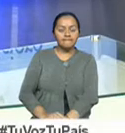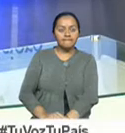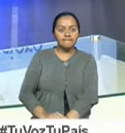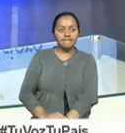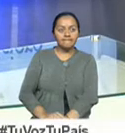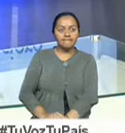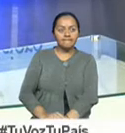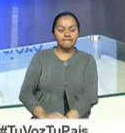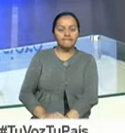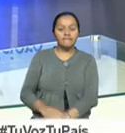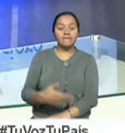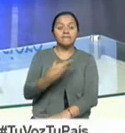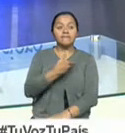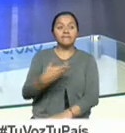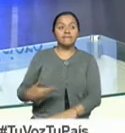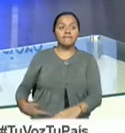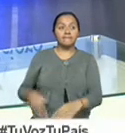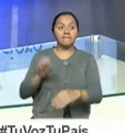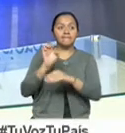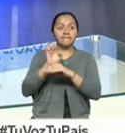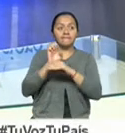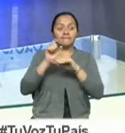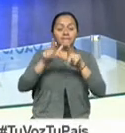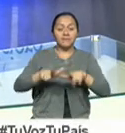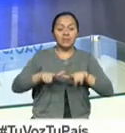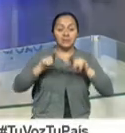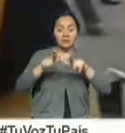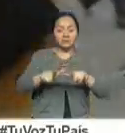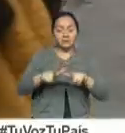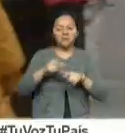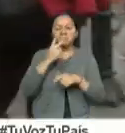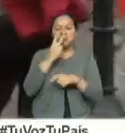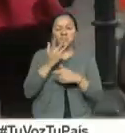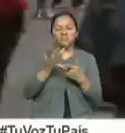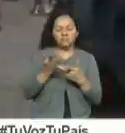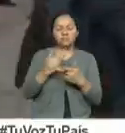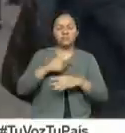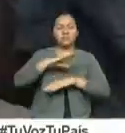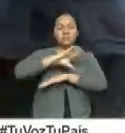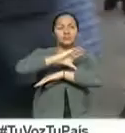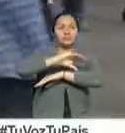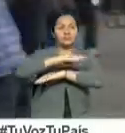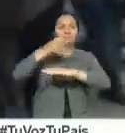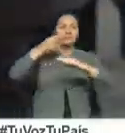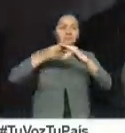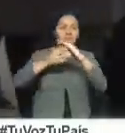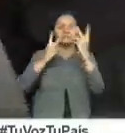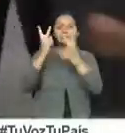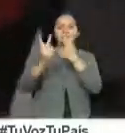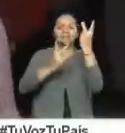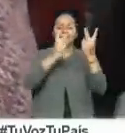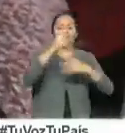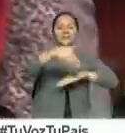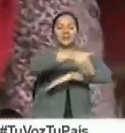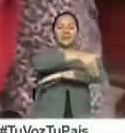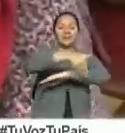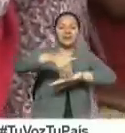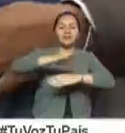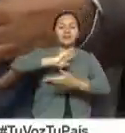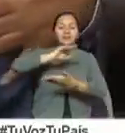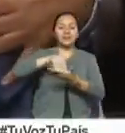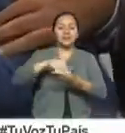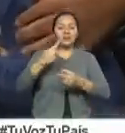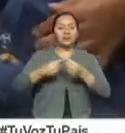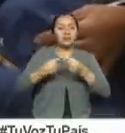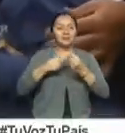Y el presidente de la República, Lenín Moreno, salió del Palacio de Carondelet y sorpresivamente recorrió las calles del Centro Histórico de